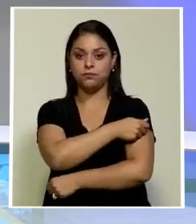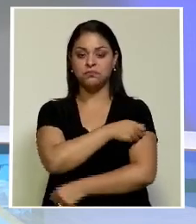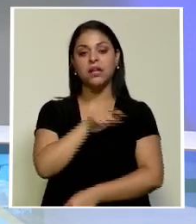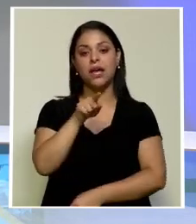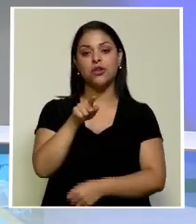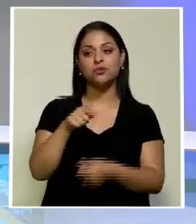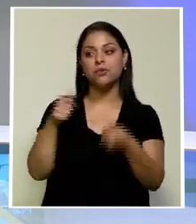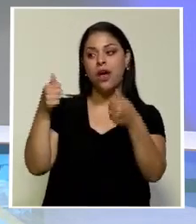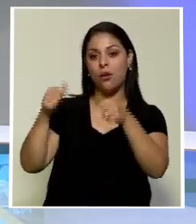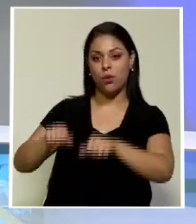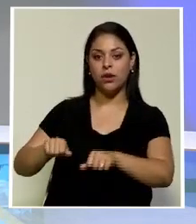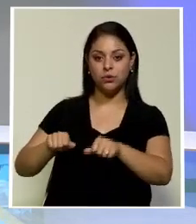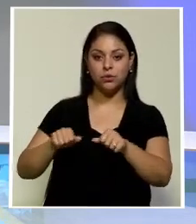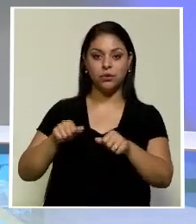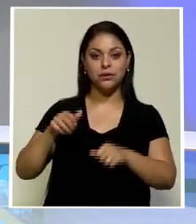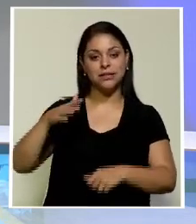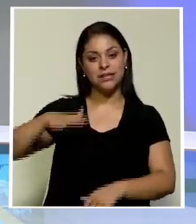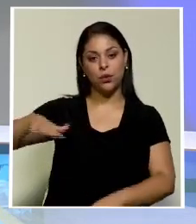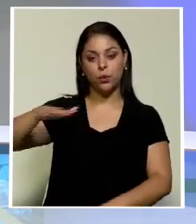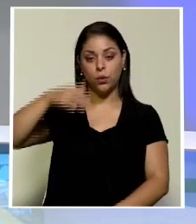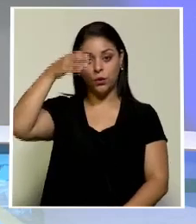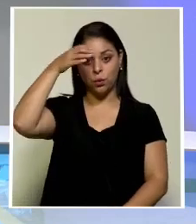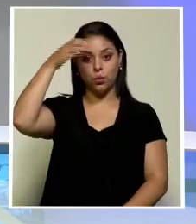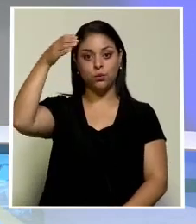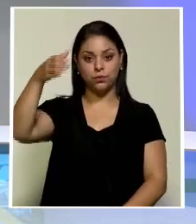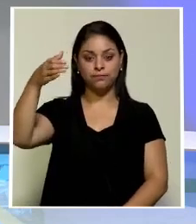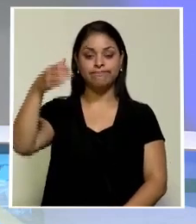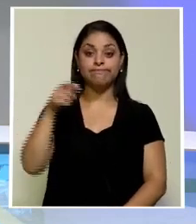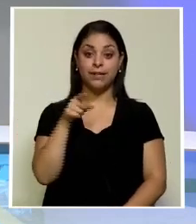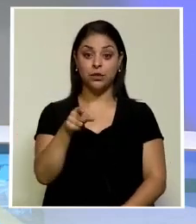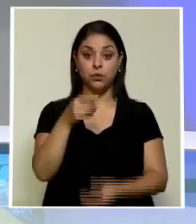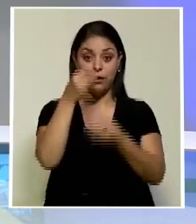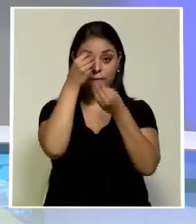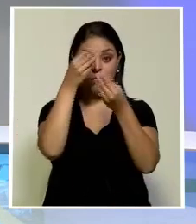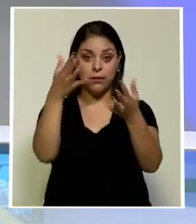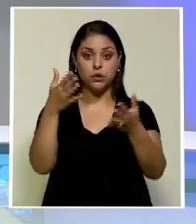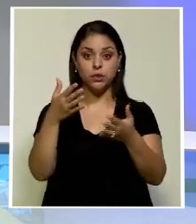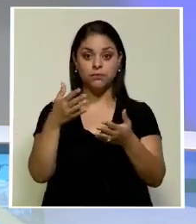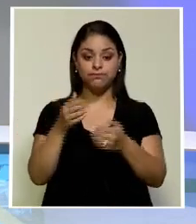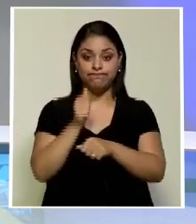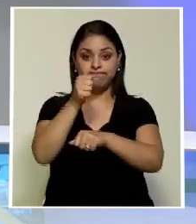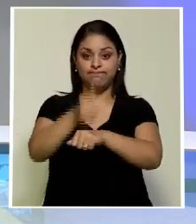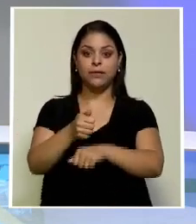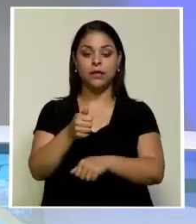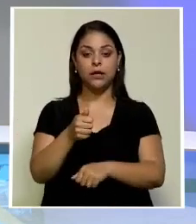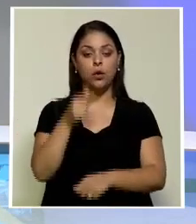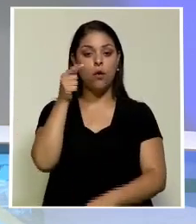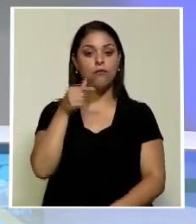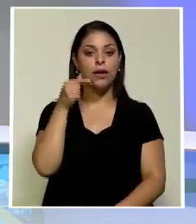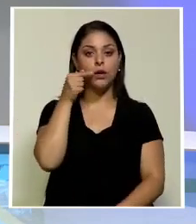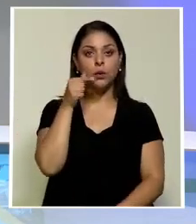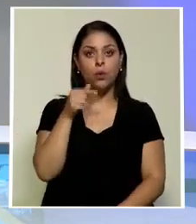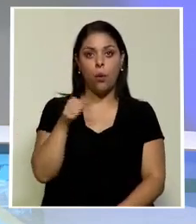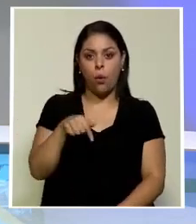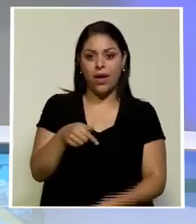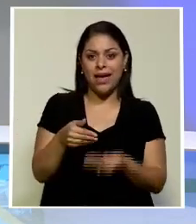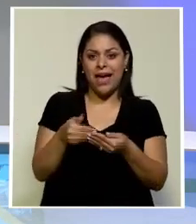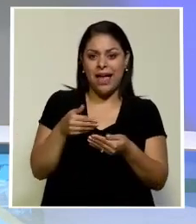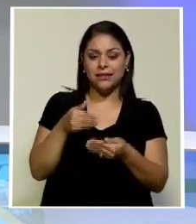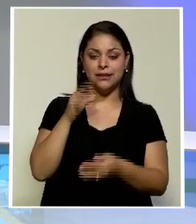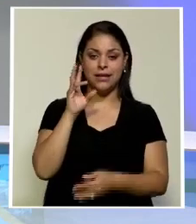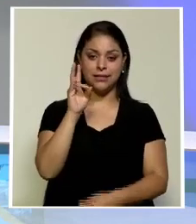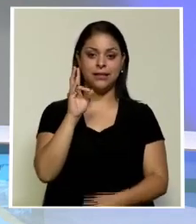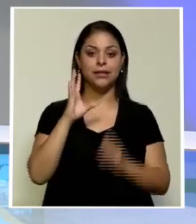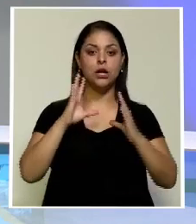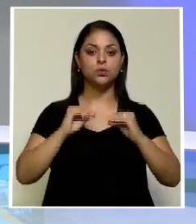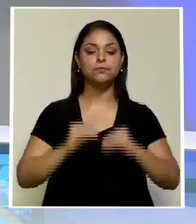sector de cultura. Como lo decimos, es una información que emitió el gobierno minutos antes de las 7 de la noche. Vamos a